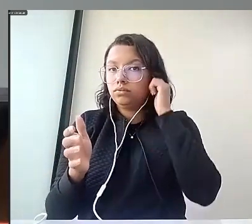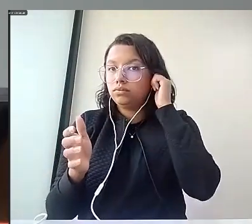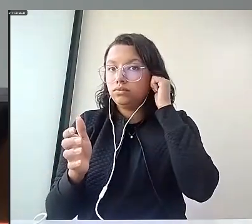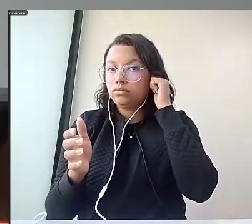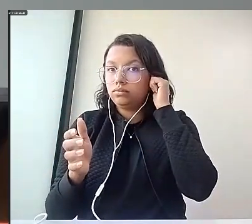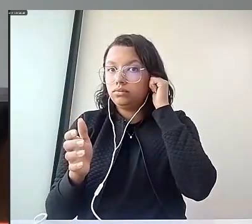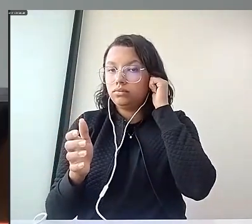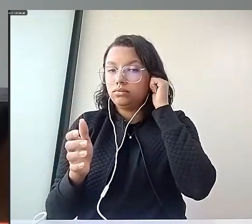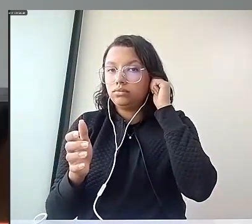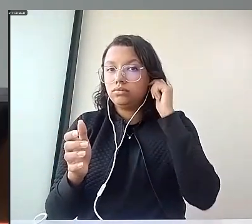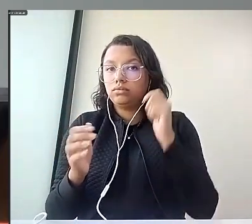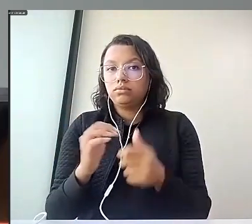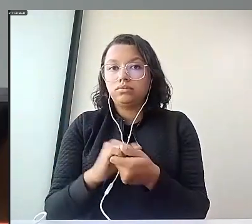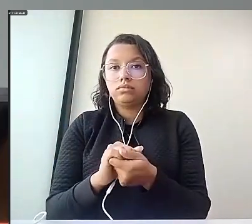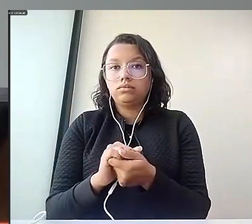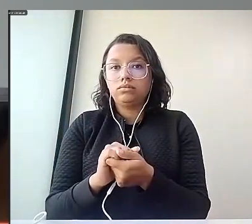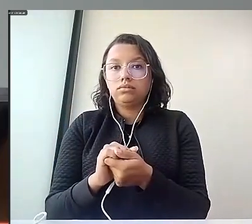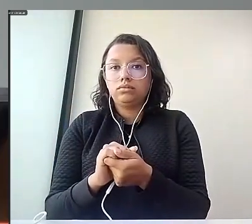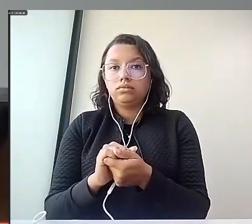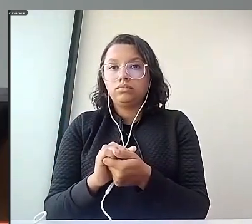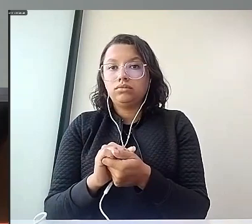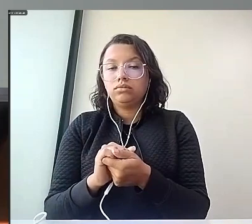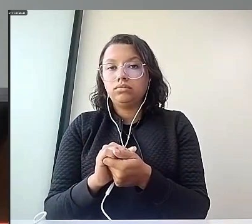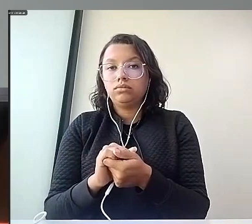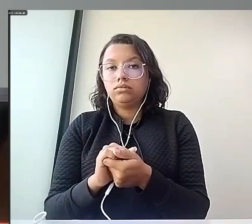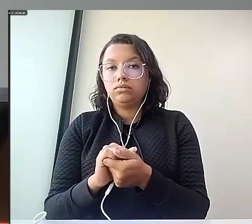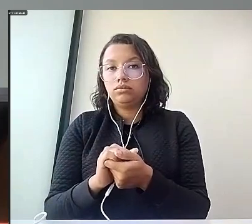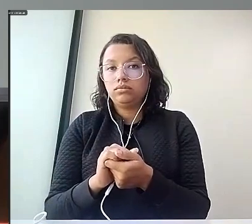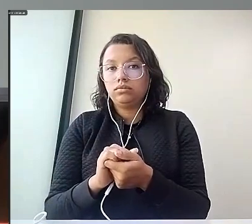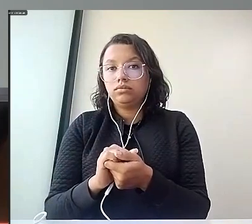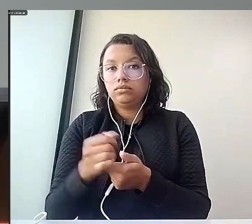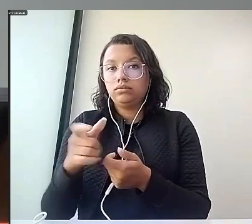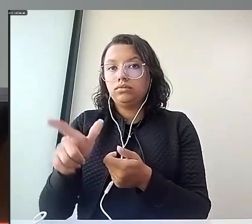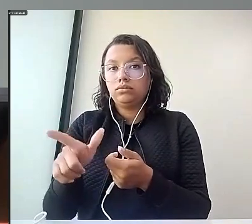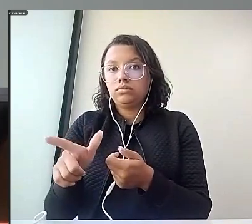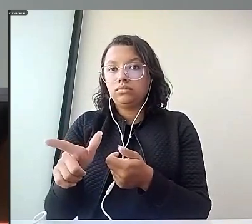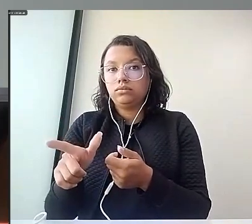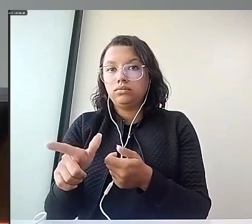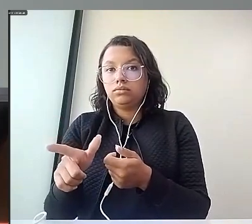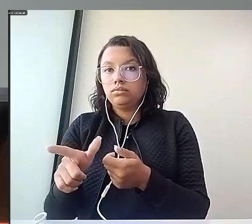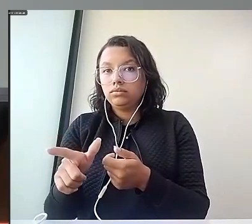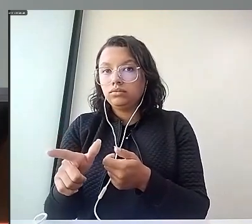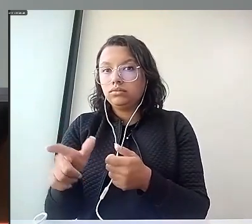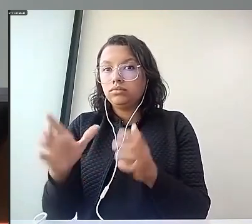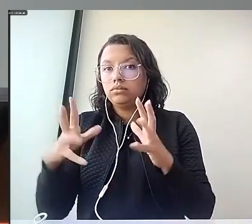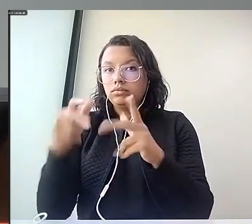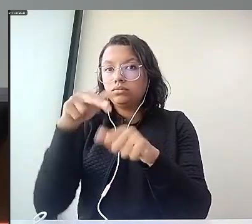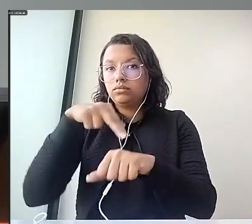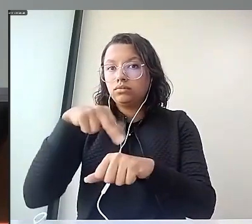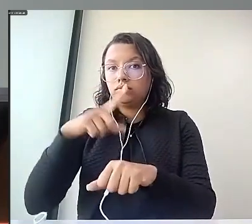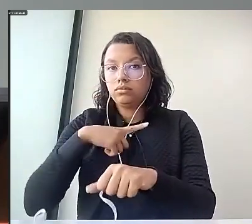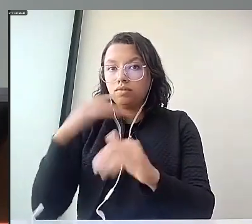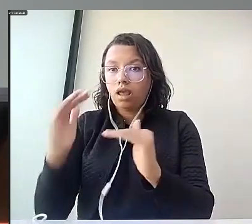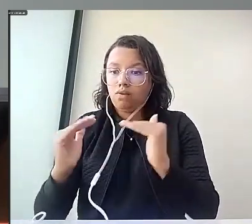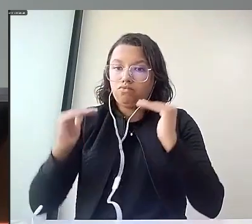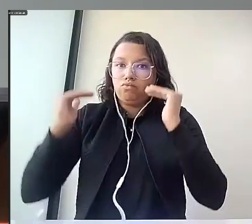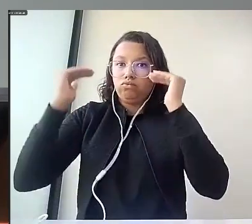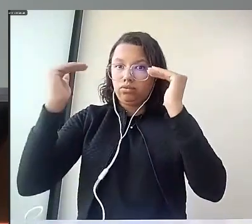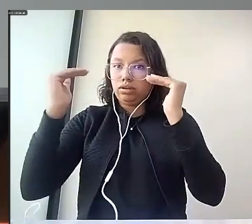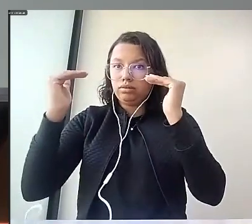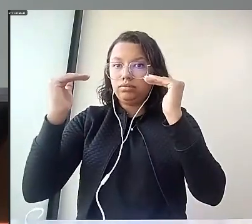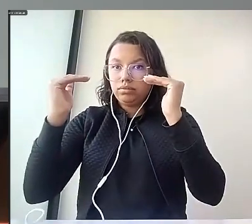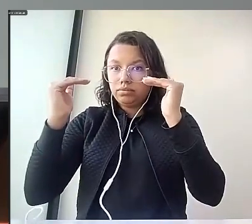y ejercer la soberanía. No hay ninguna discusión, la nación tiene la soberanía, pero